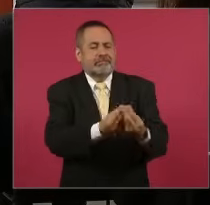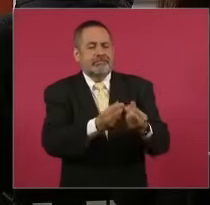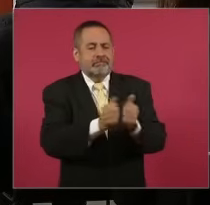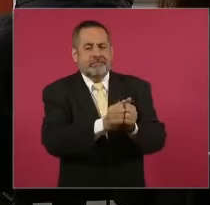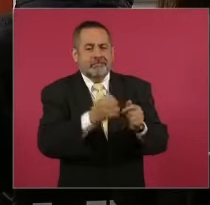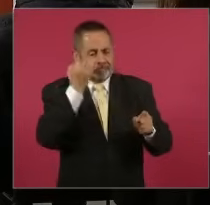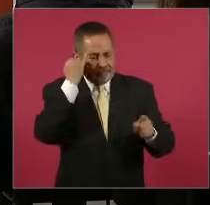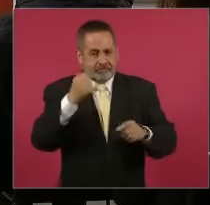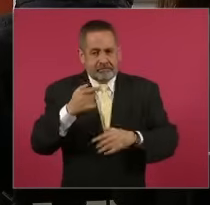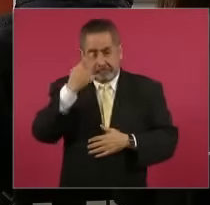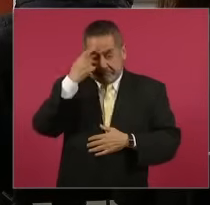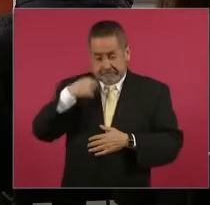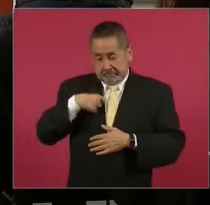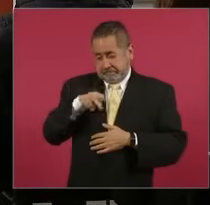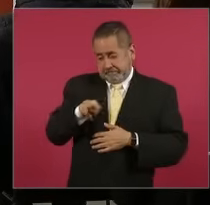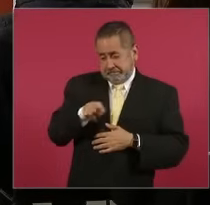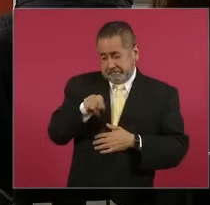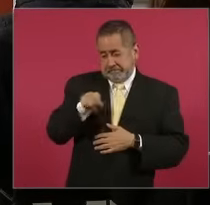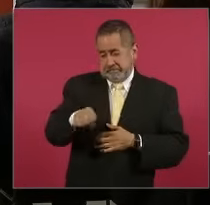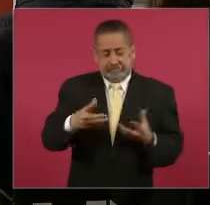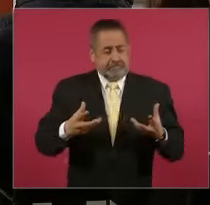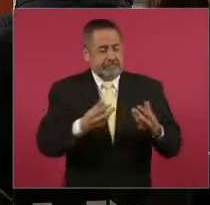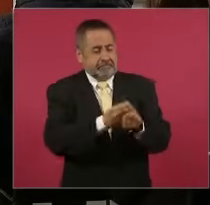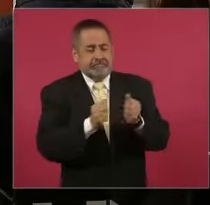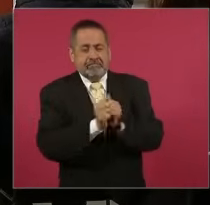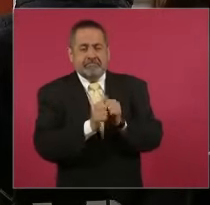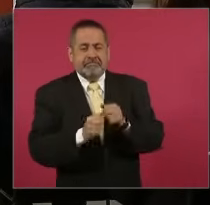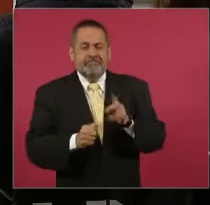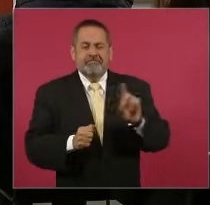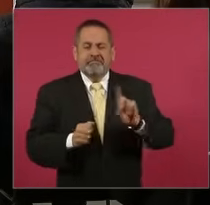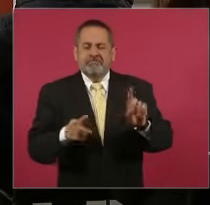para mí conservadora y de derecha.